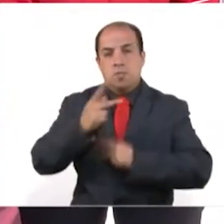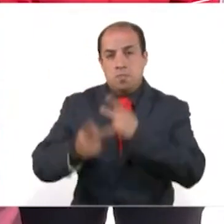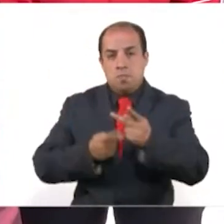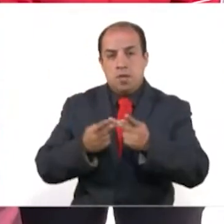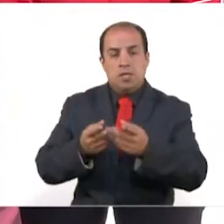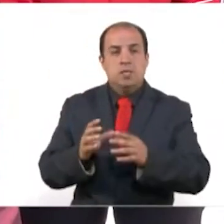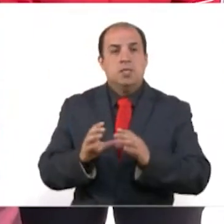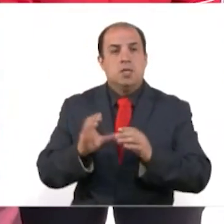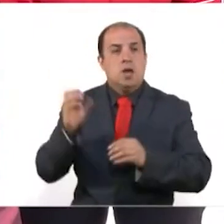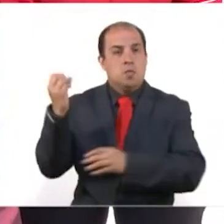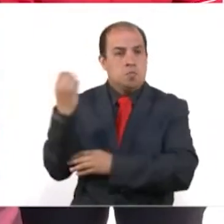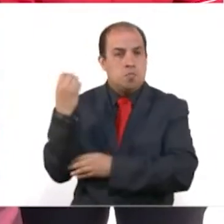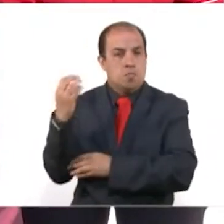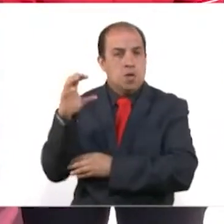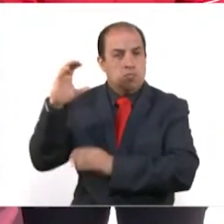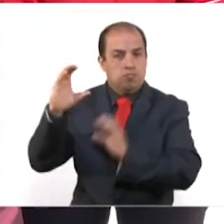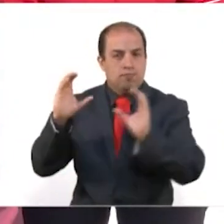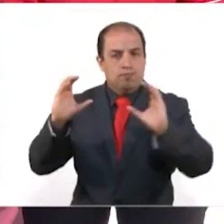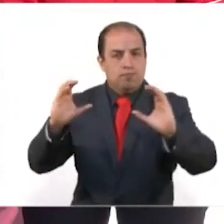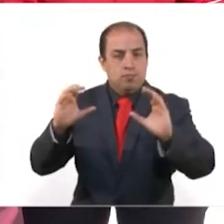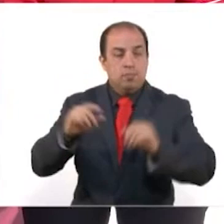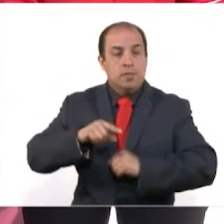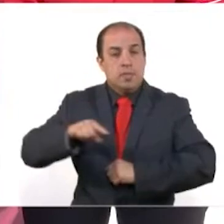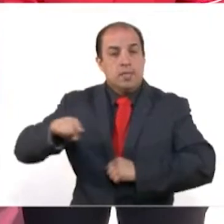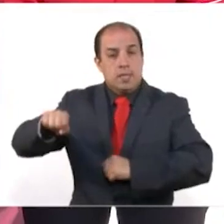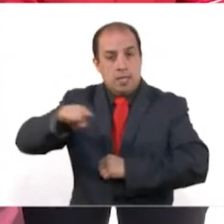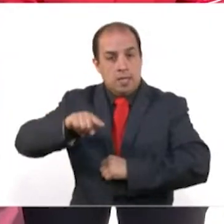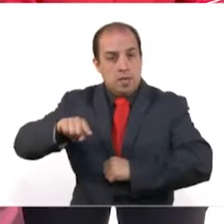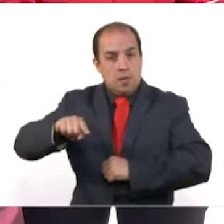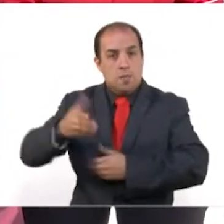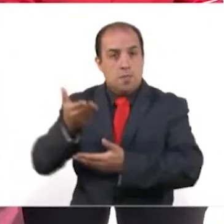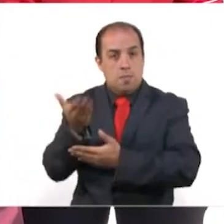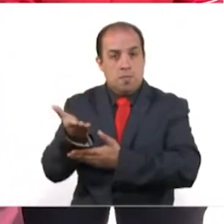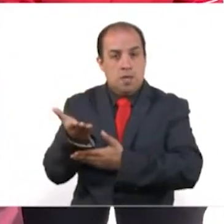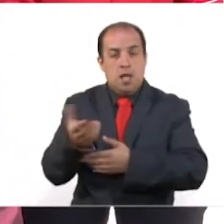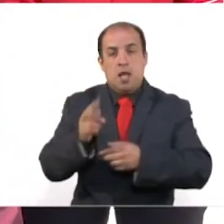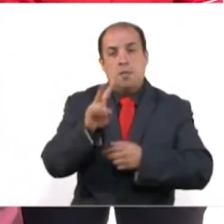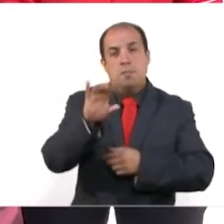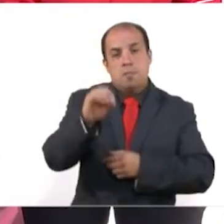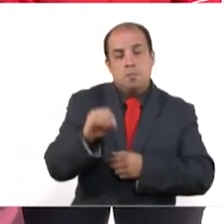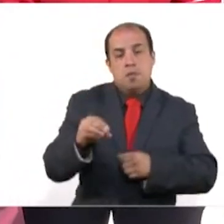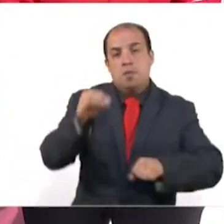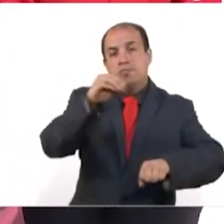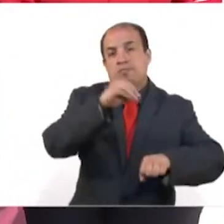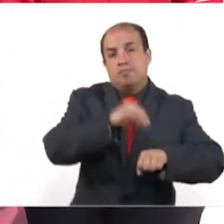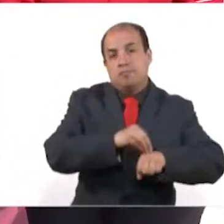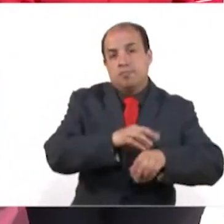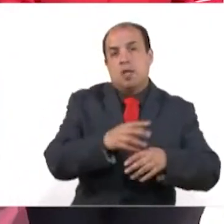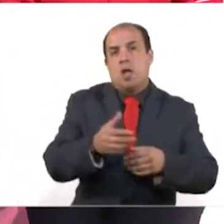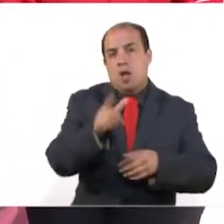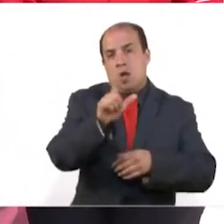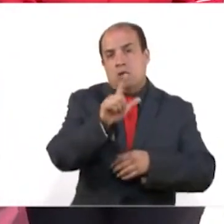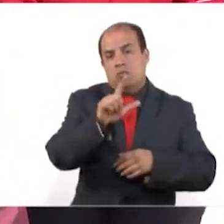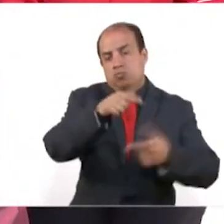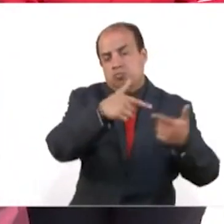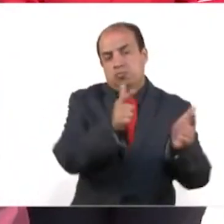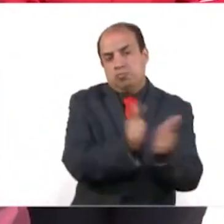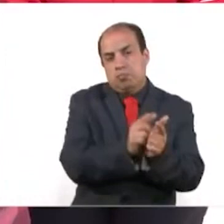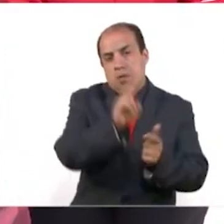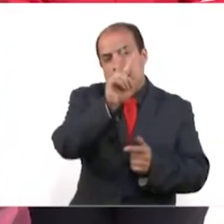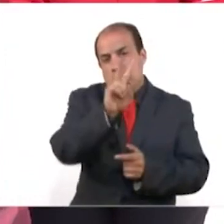sonido y ellos nos solicitaron que hubiera algo en vivo y entonces poníamos un grupo cada viernes de